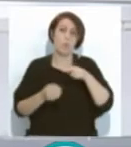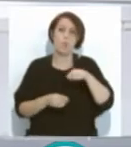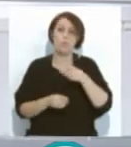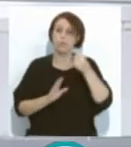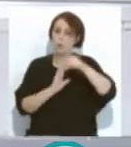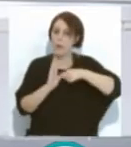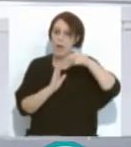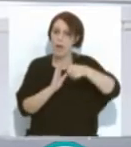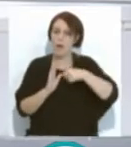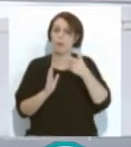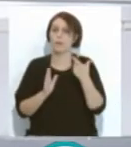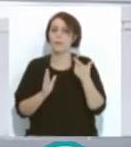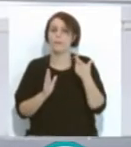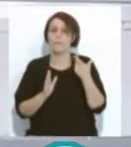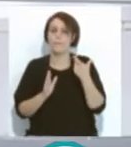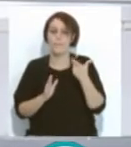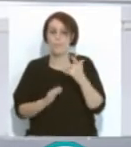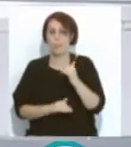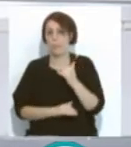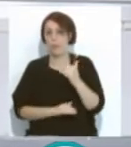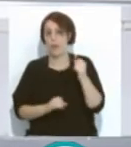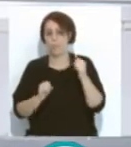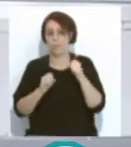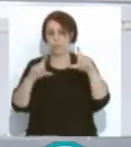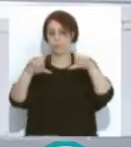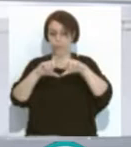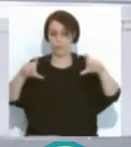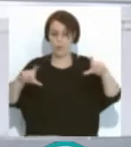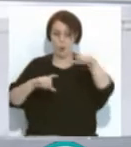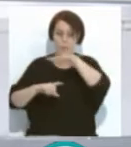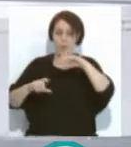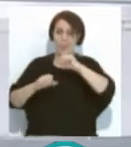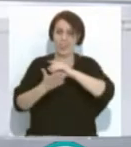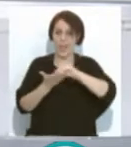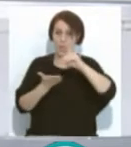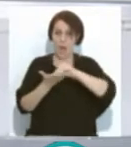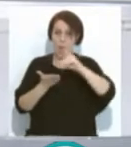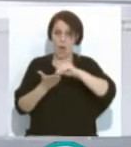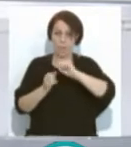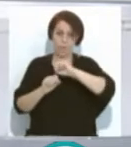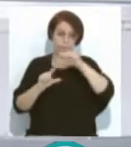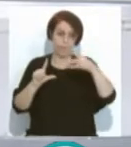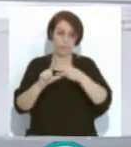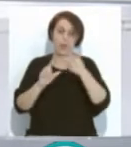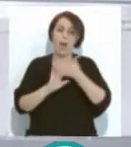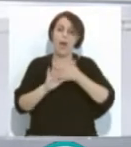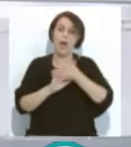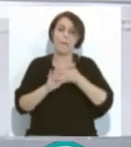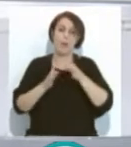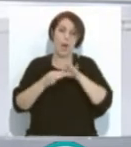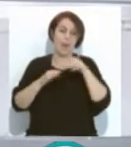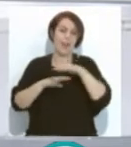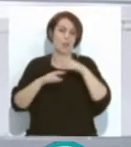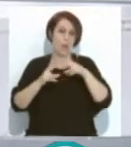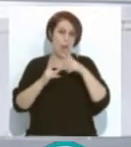documental en una de estas plataformas digitales que habla justamente de las redes sociales y del